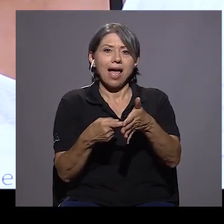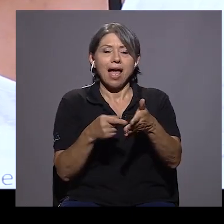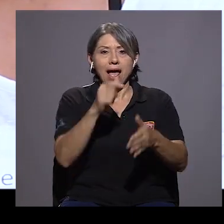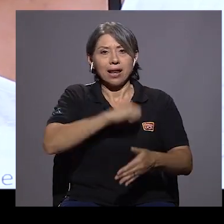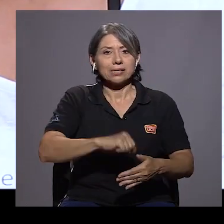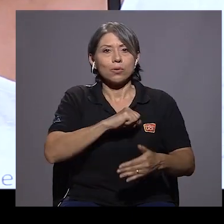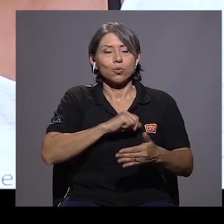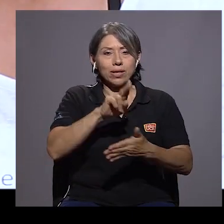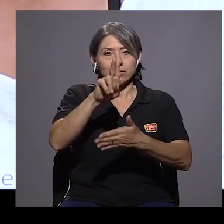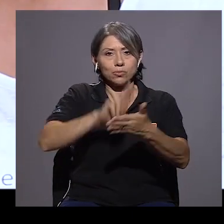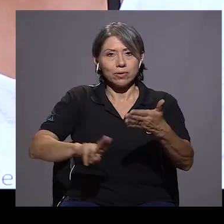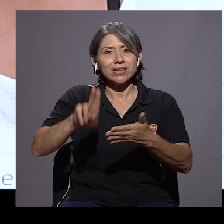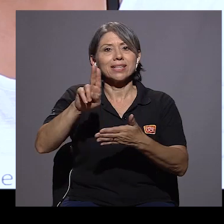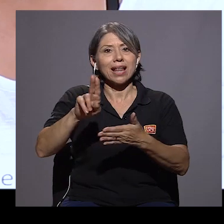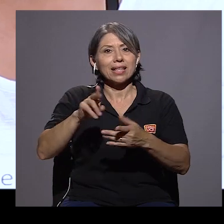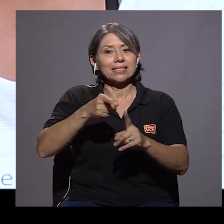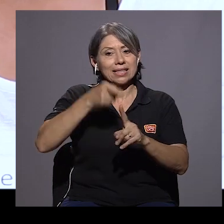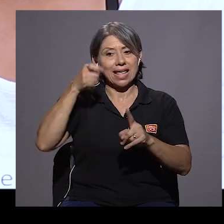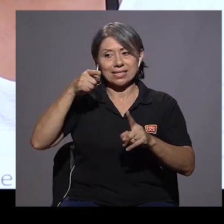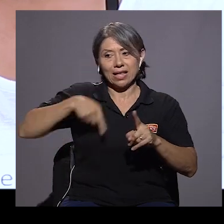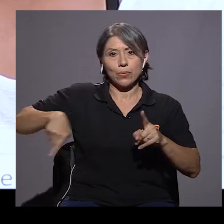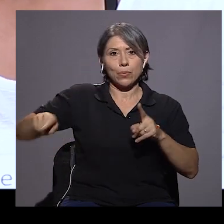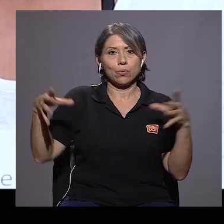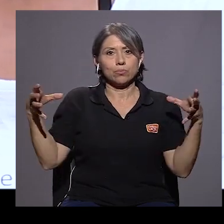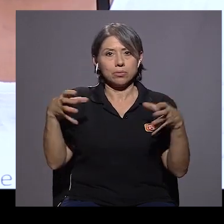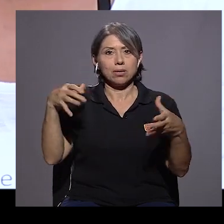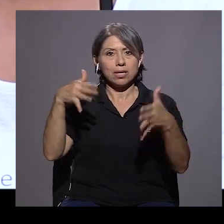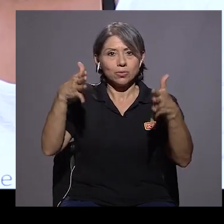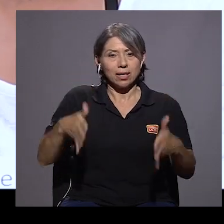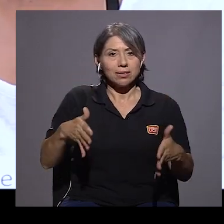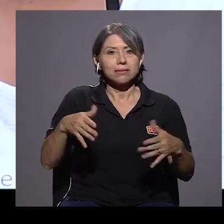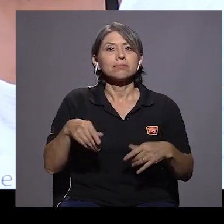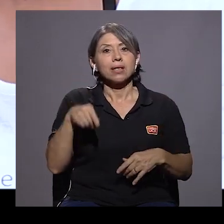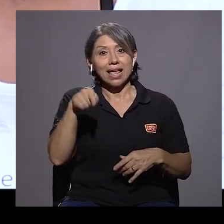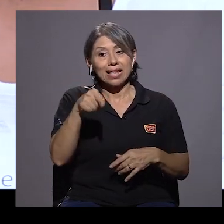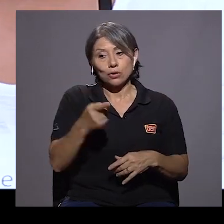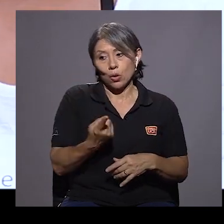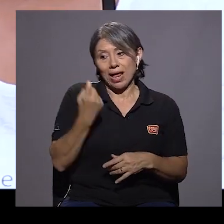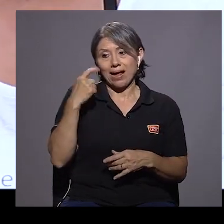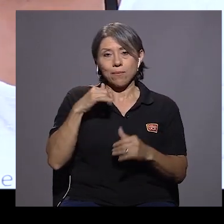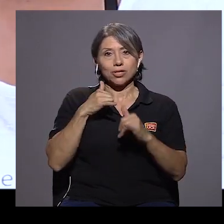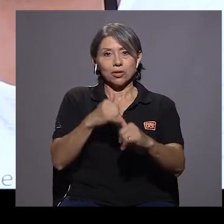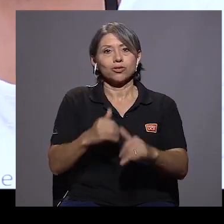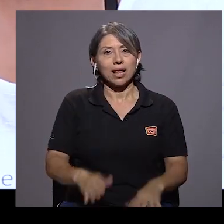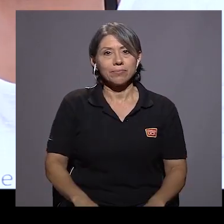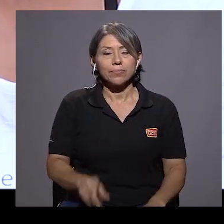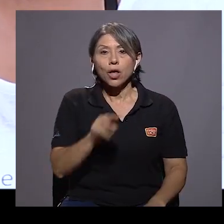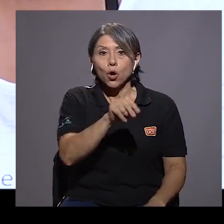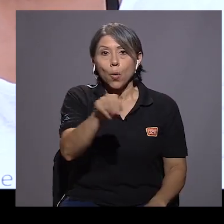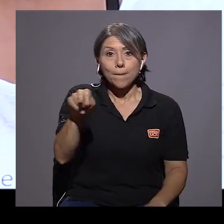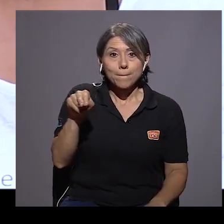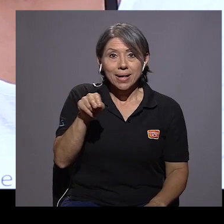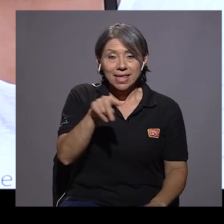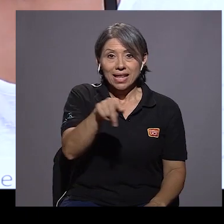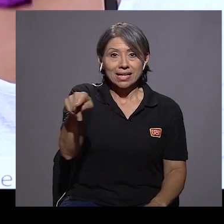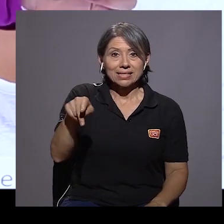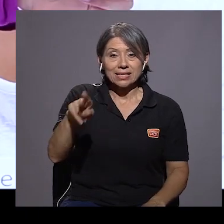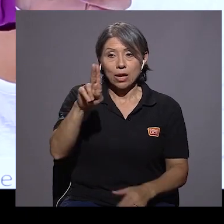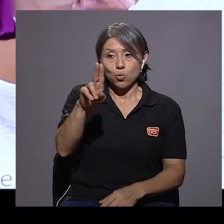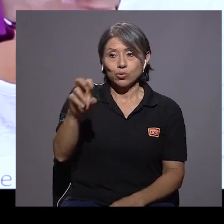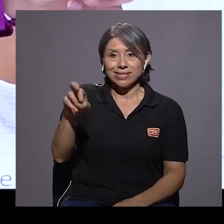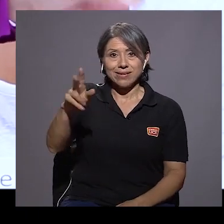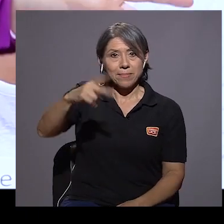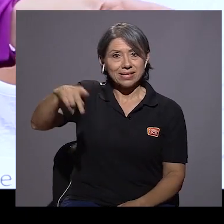ha hecho una exigencia a las autoridades universitarias desde el movimiento. Y es básicamente lo que acabamos de denunciar.